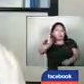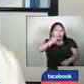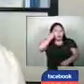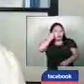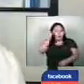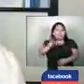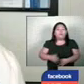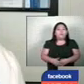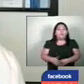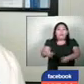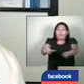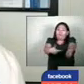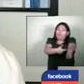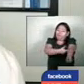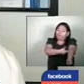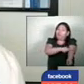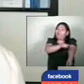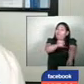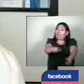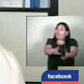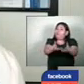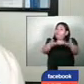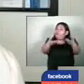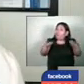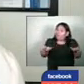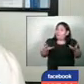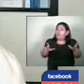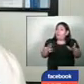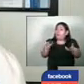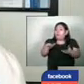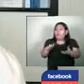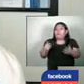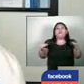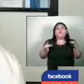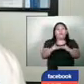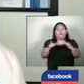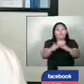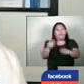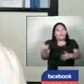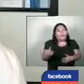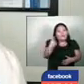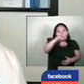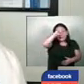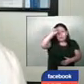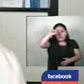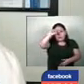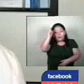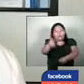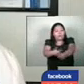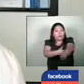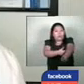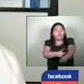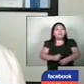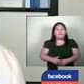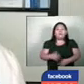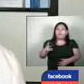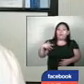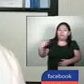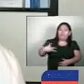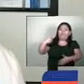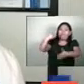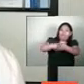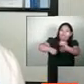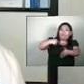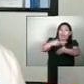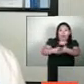va a estar sufriendo mucho y con eso también todo lo que son los servidores de la salud. Hemos estado batallando, lo vimos